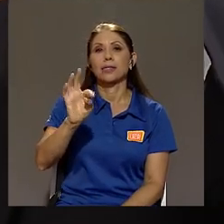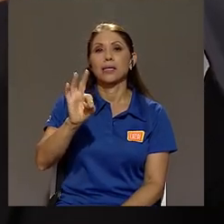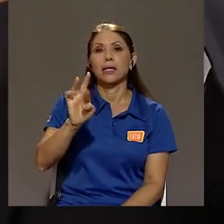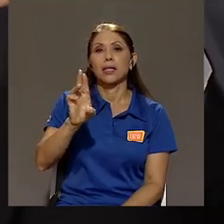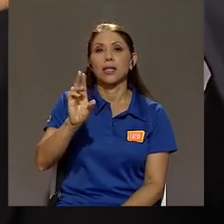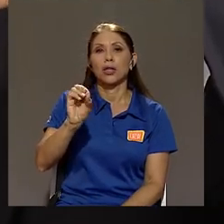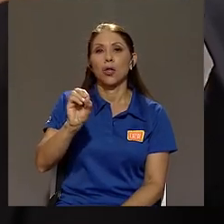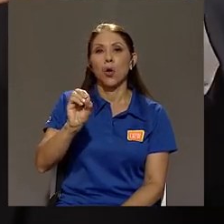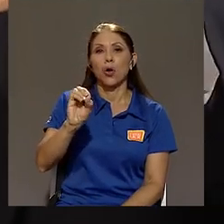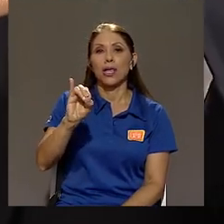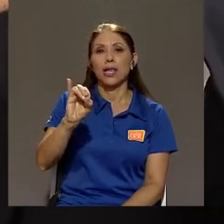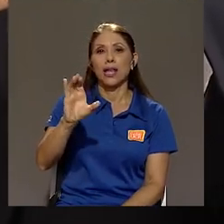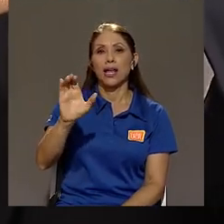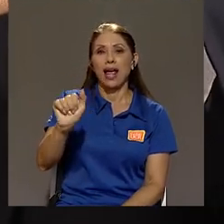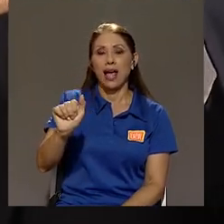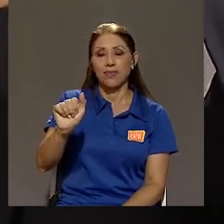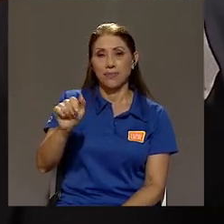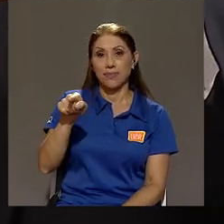los medios